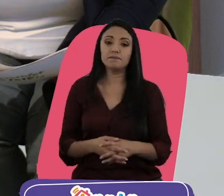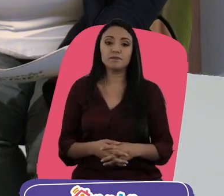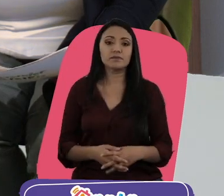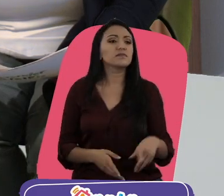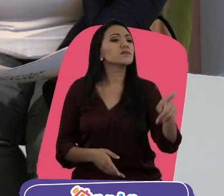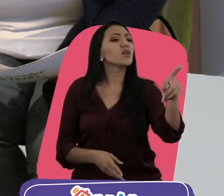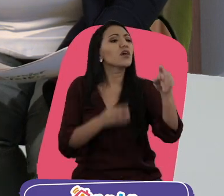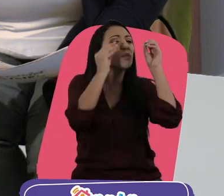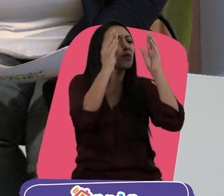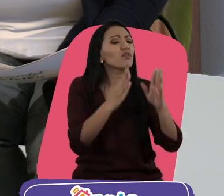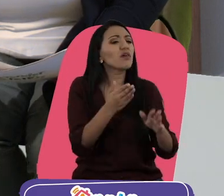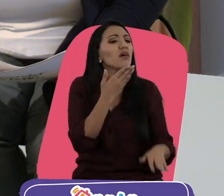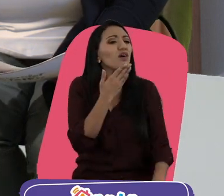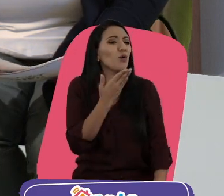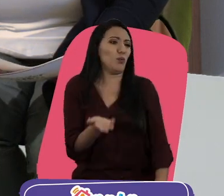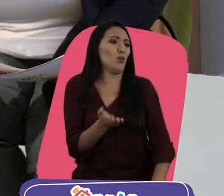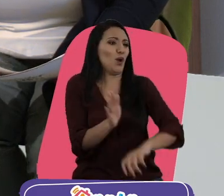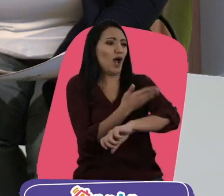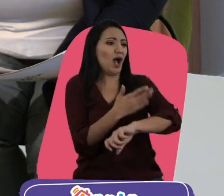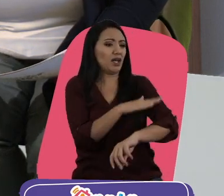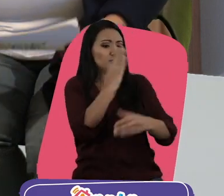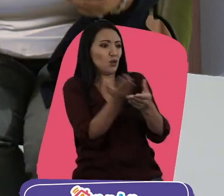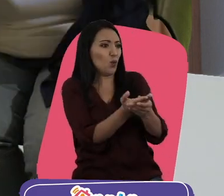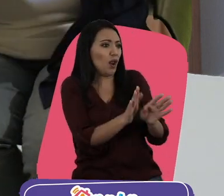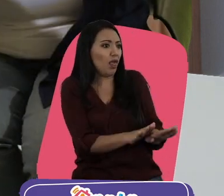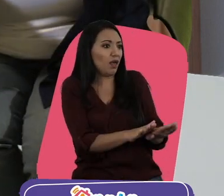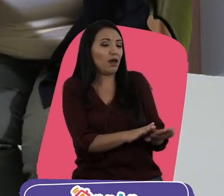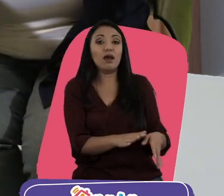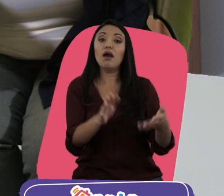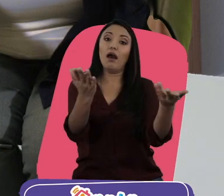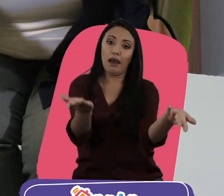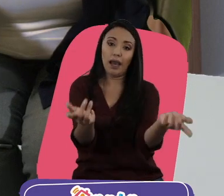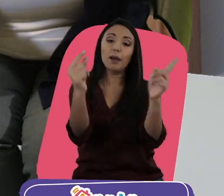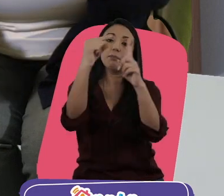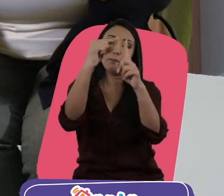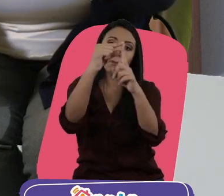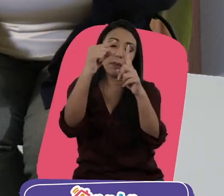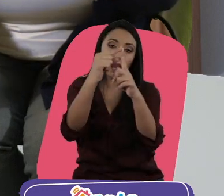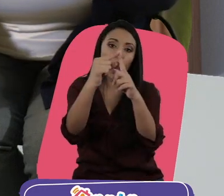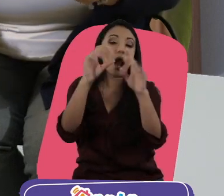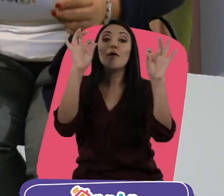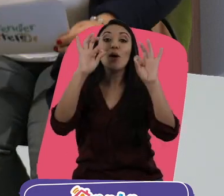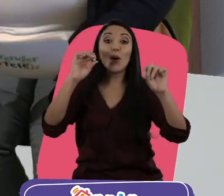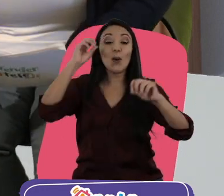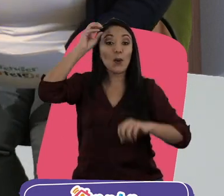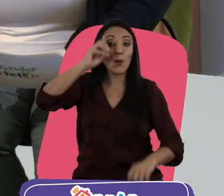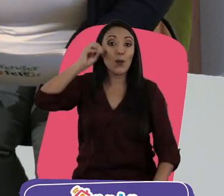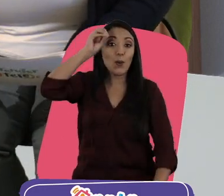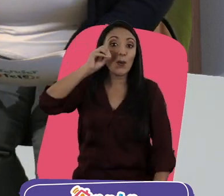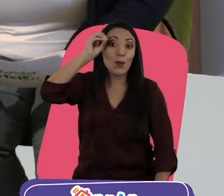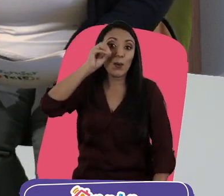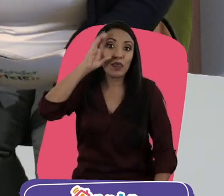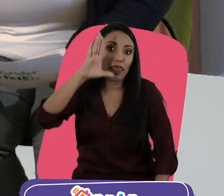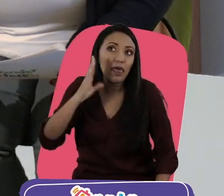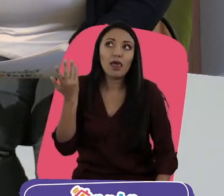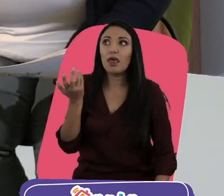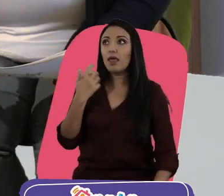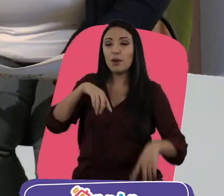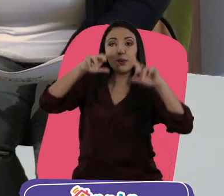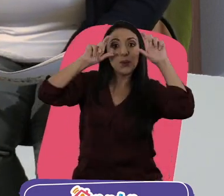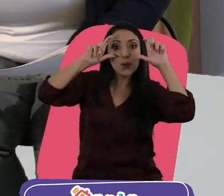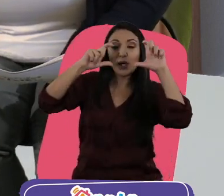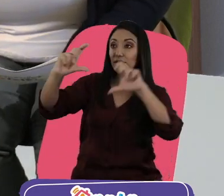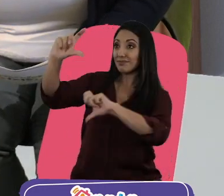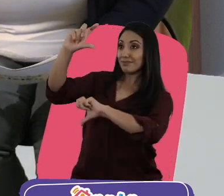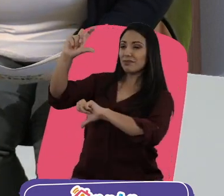ahí. Y me vas a decir, profe, ¿cómo guardo la canción en el portafolio? La letra. Pues la letra, o le puedes ir a mamá, papá, tío, tía, ñaño,